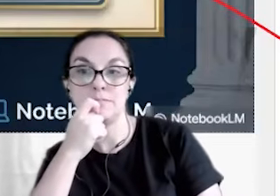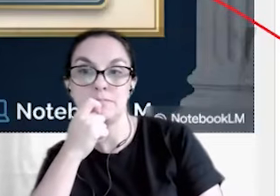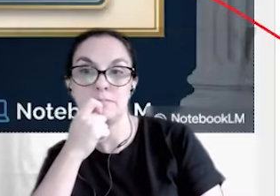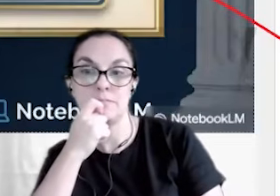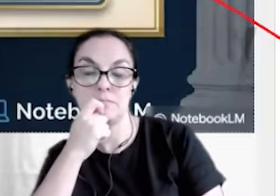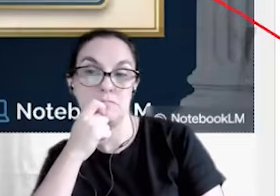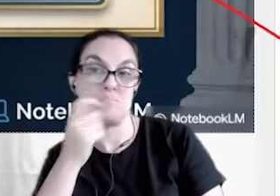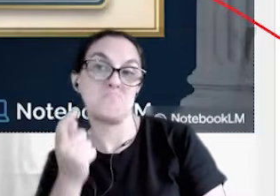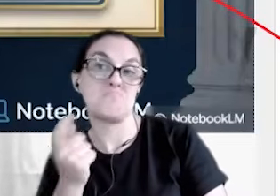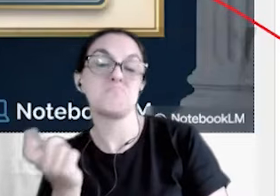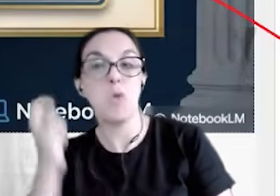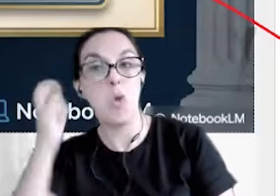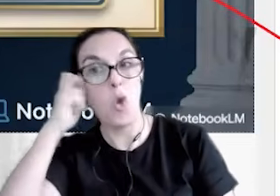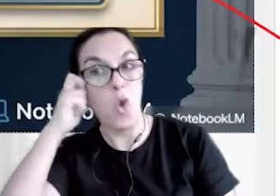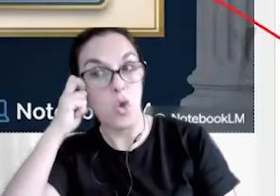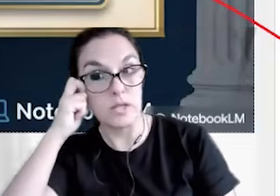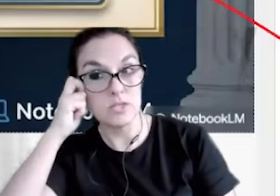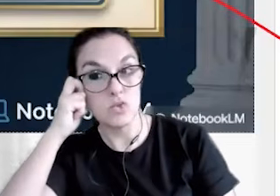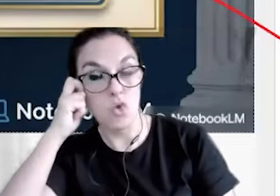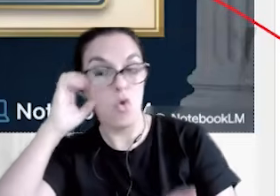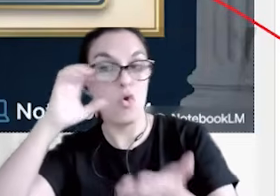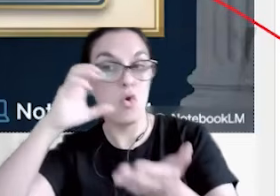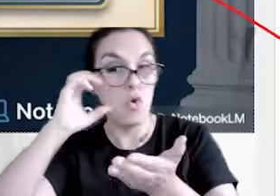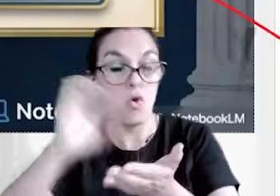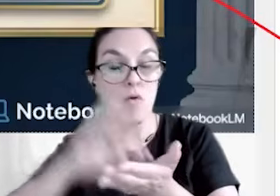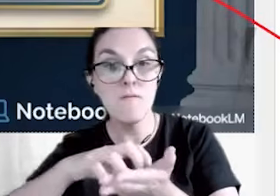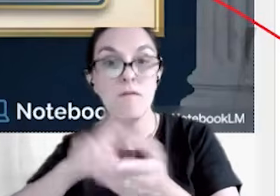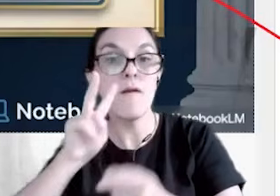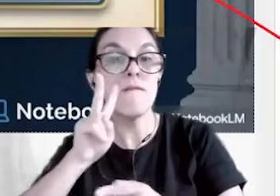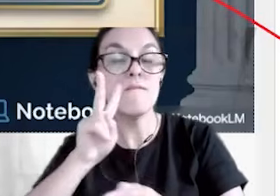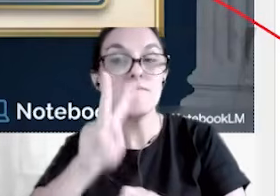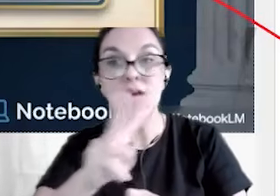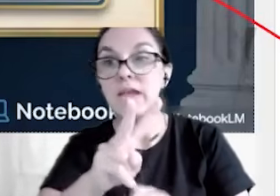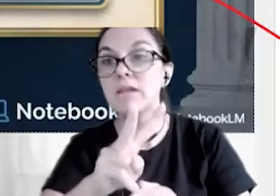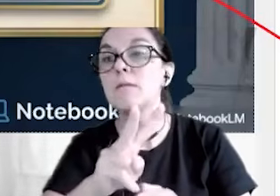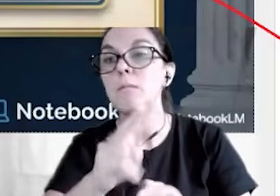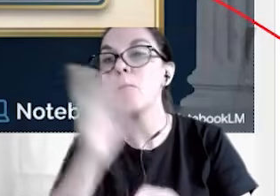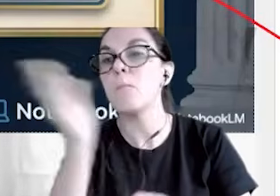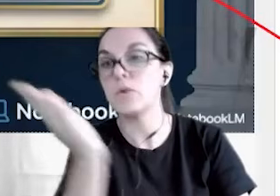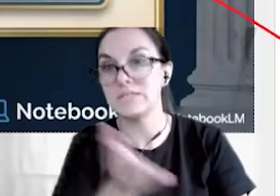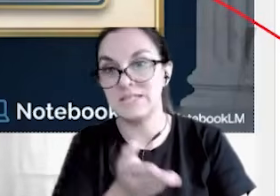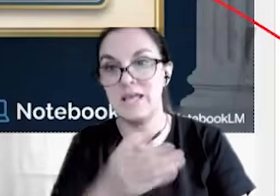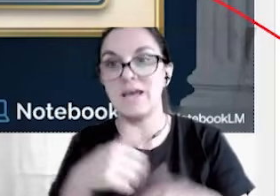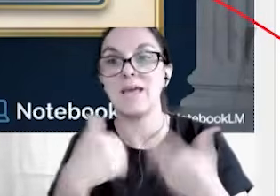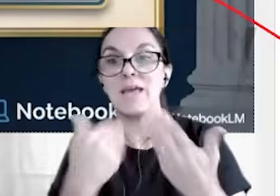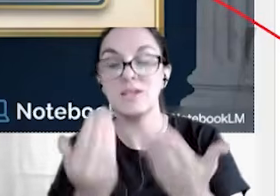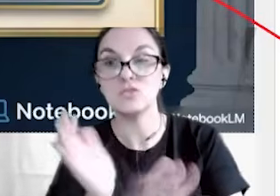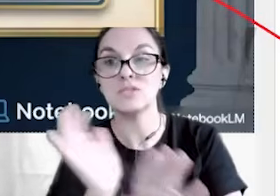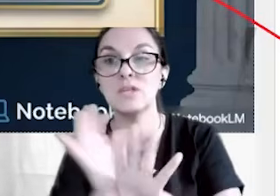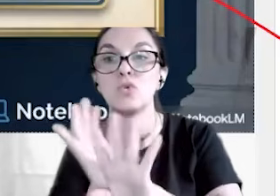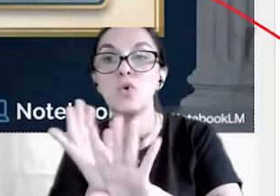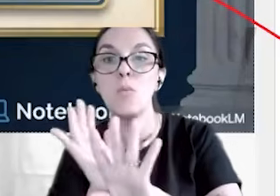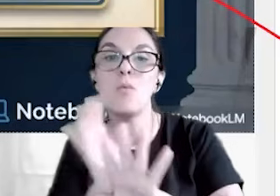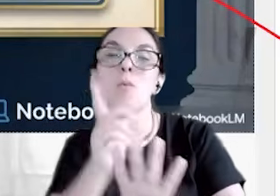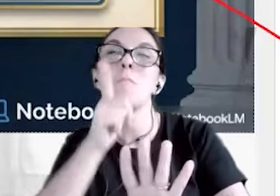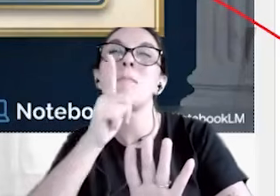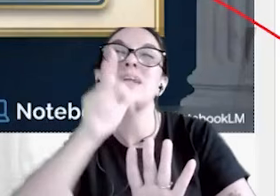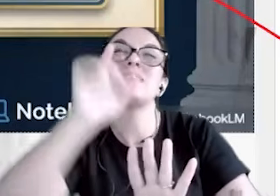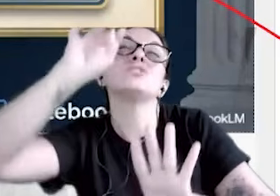previno este ajuste, este coeficiente, mal podría decirse que se está tratando de una mera